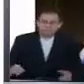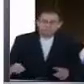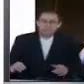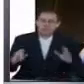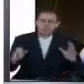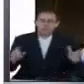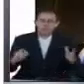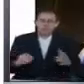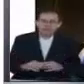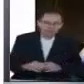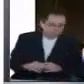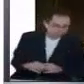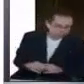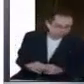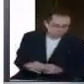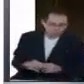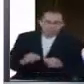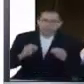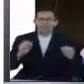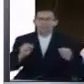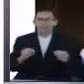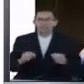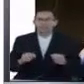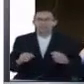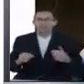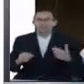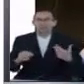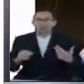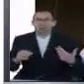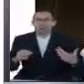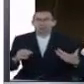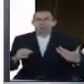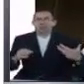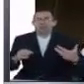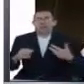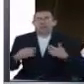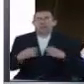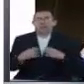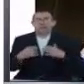Ok. Hago un pequeño paréntesis aquí.